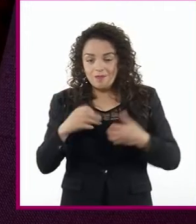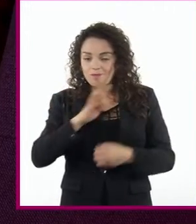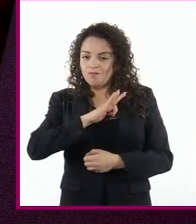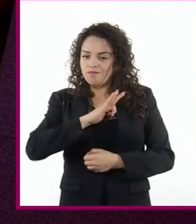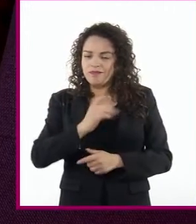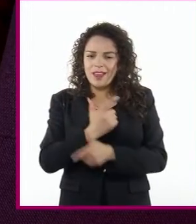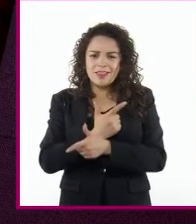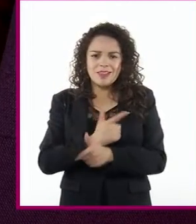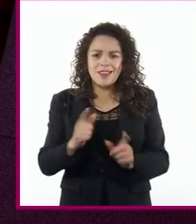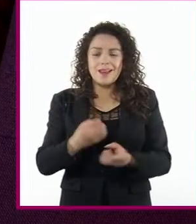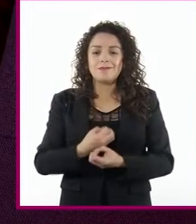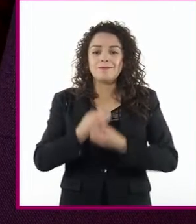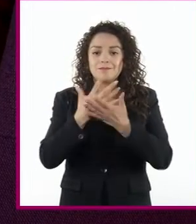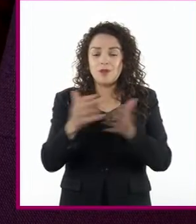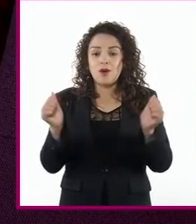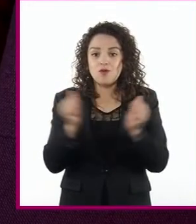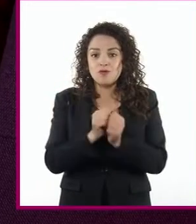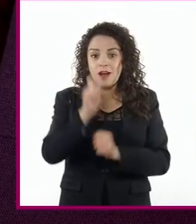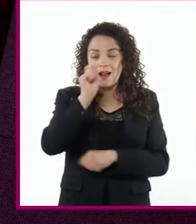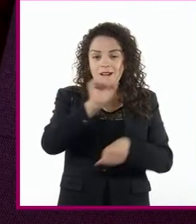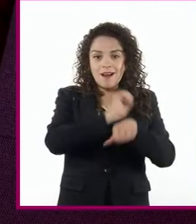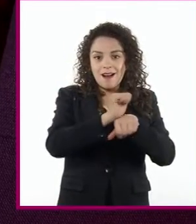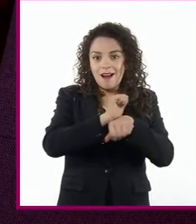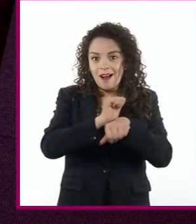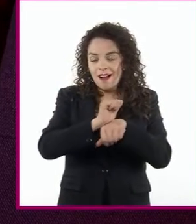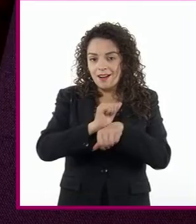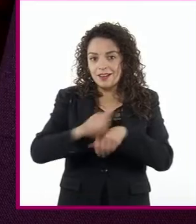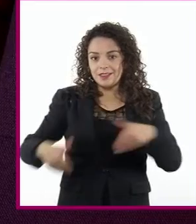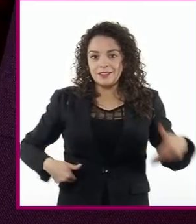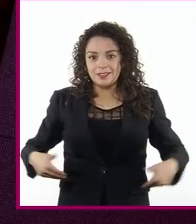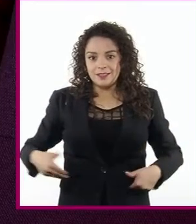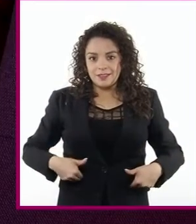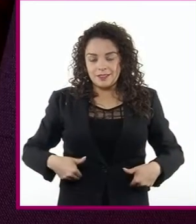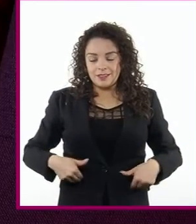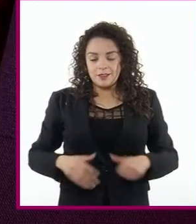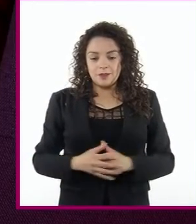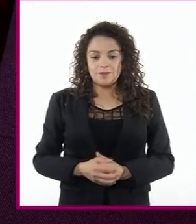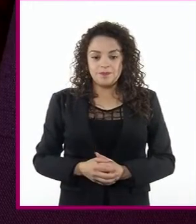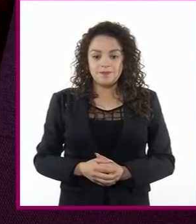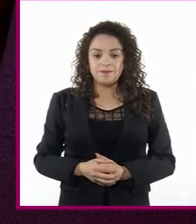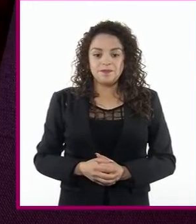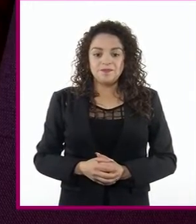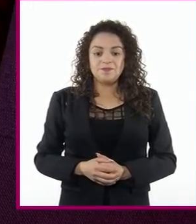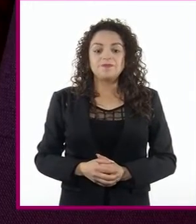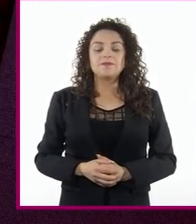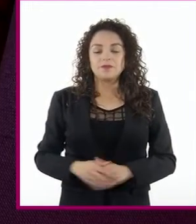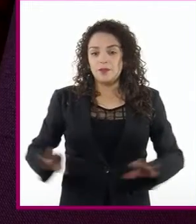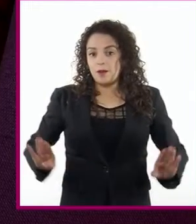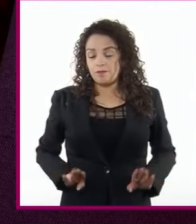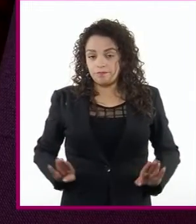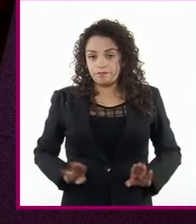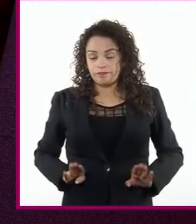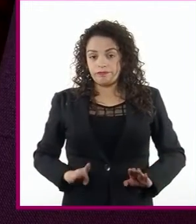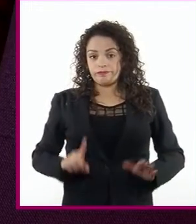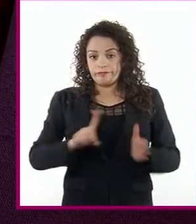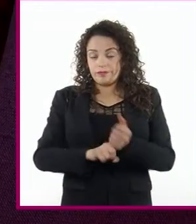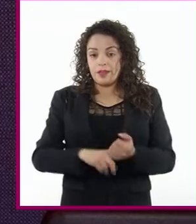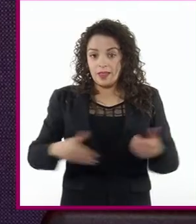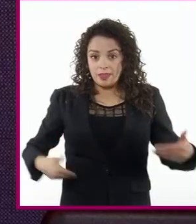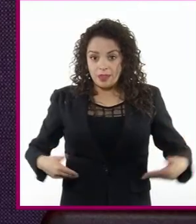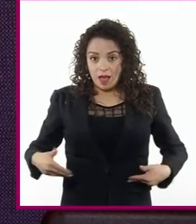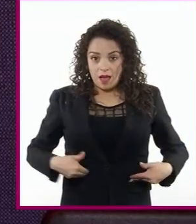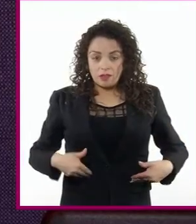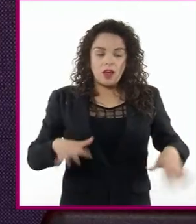atractiva máscara de la ficción. Hemos advertido cómo las características de las obras teatrales cambian